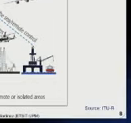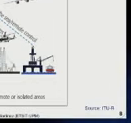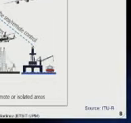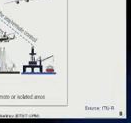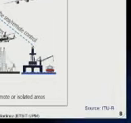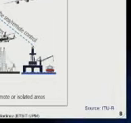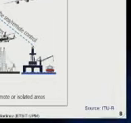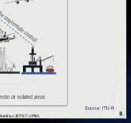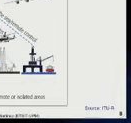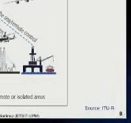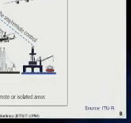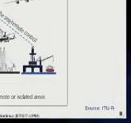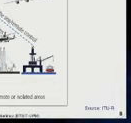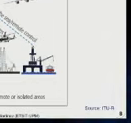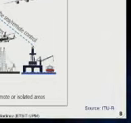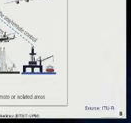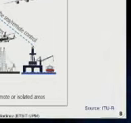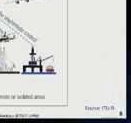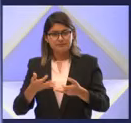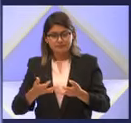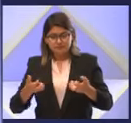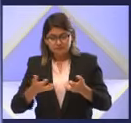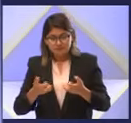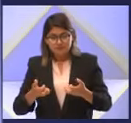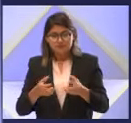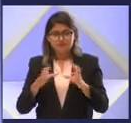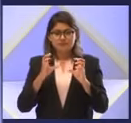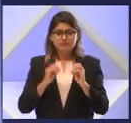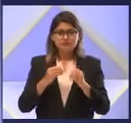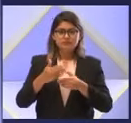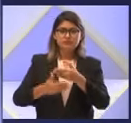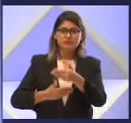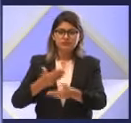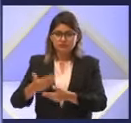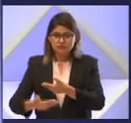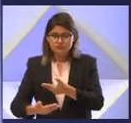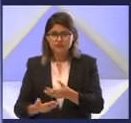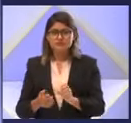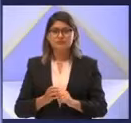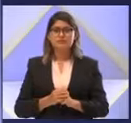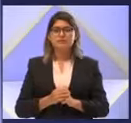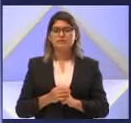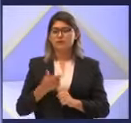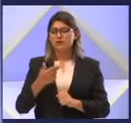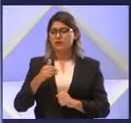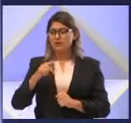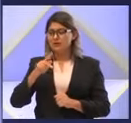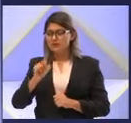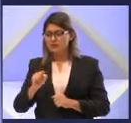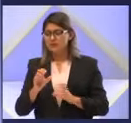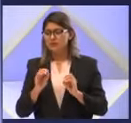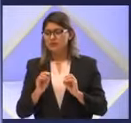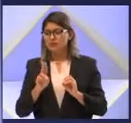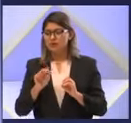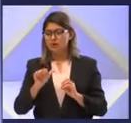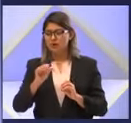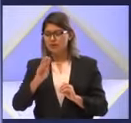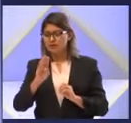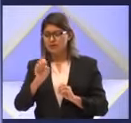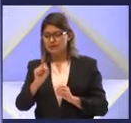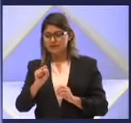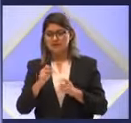terrestres y sistemas y sistemas por satélite incluso apps o aves o cualquier otro